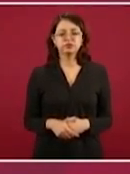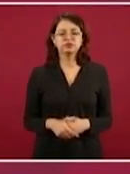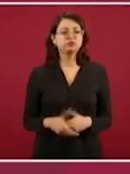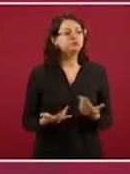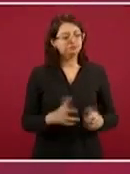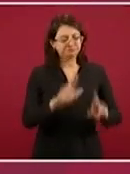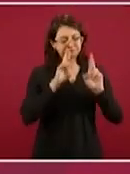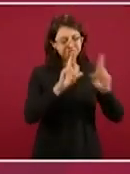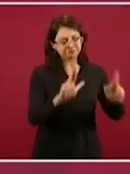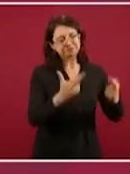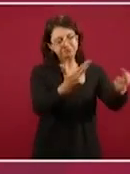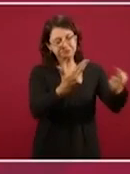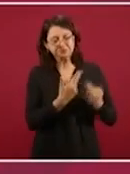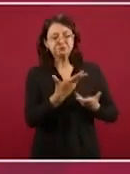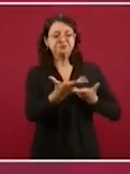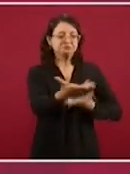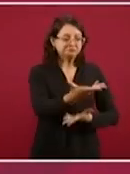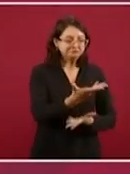respeto y comprensión